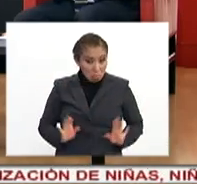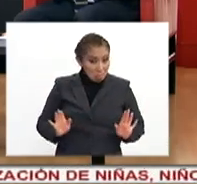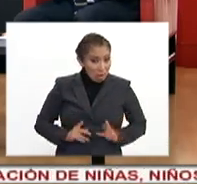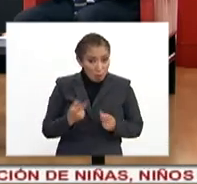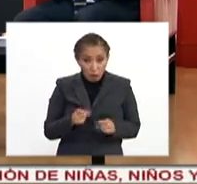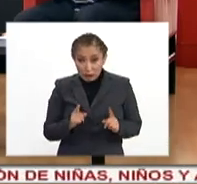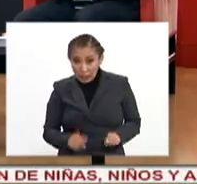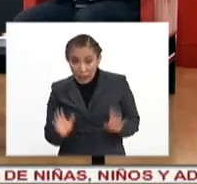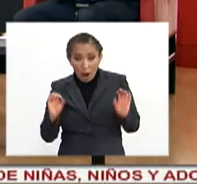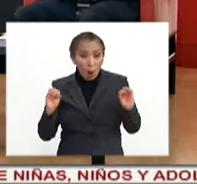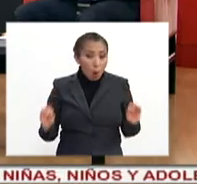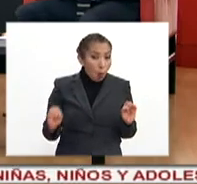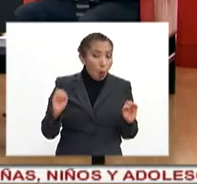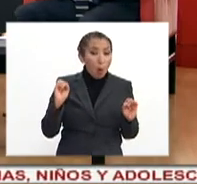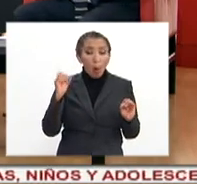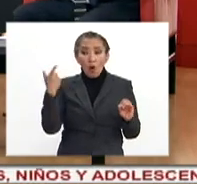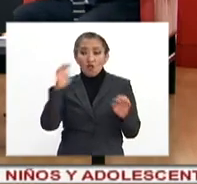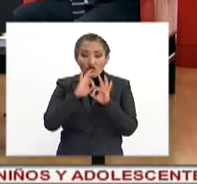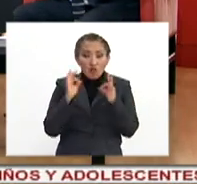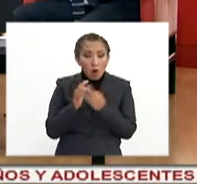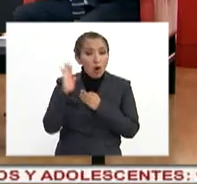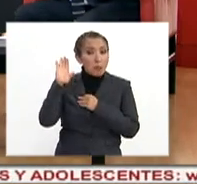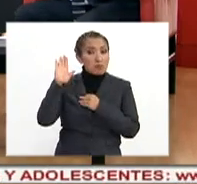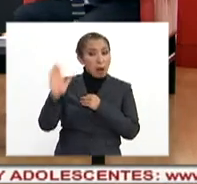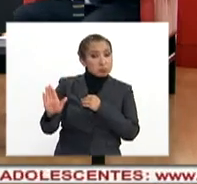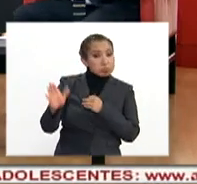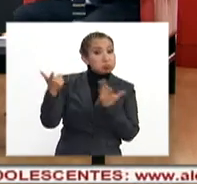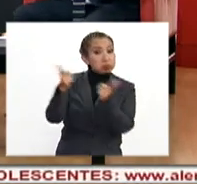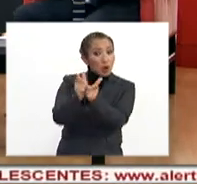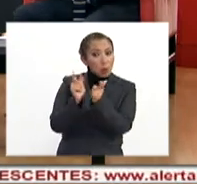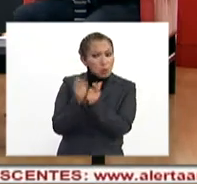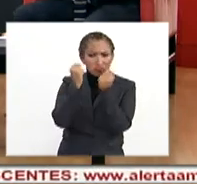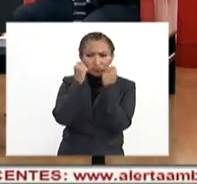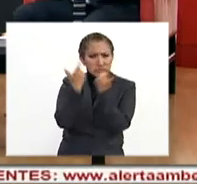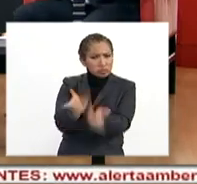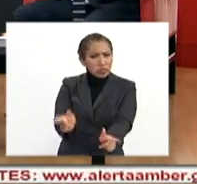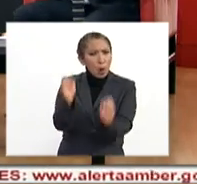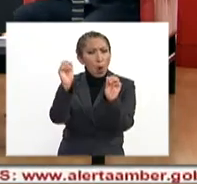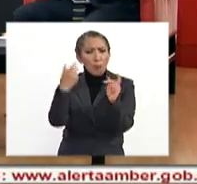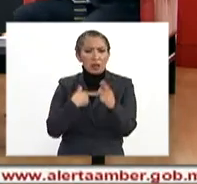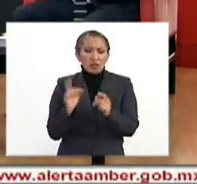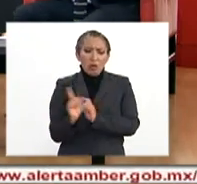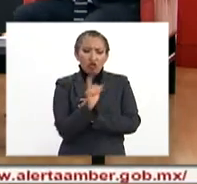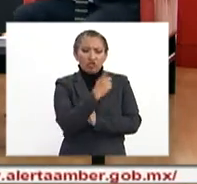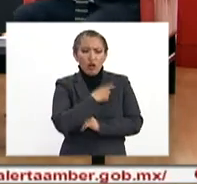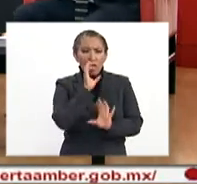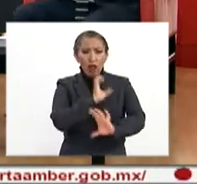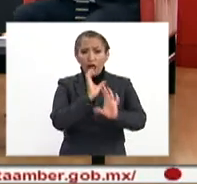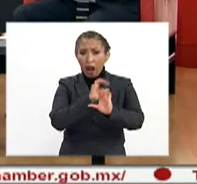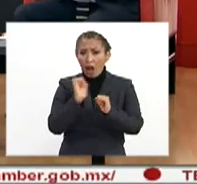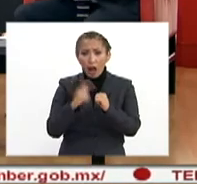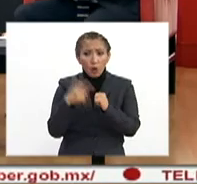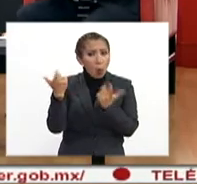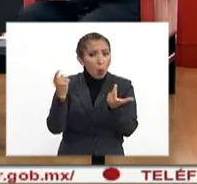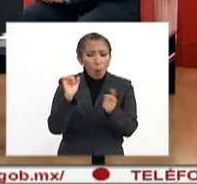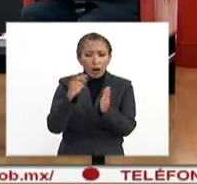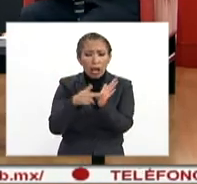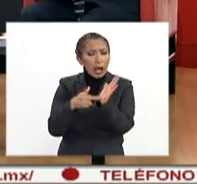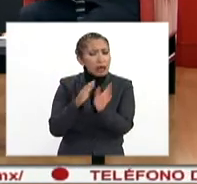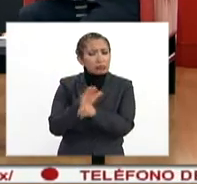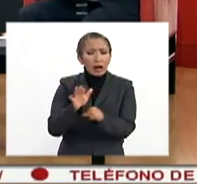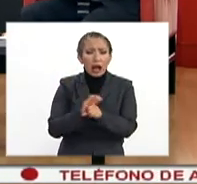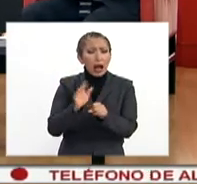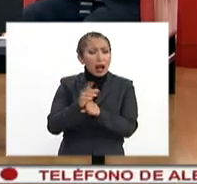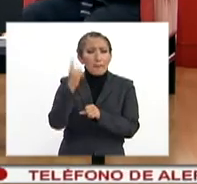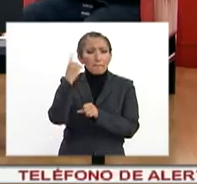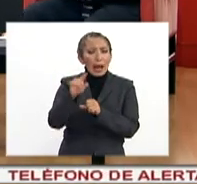estilo musical, a cualquier estilo de grupos o de solistas musicales, o tiene algunos parámetros